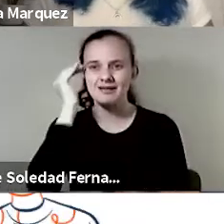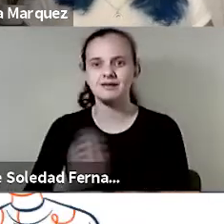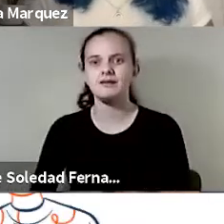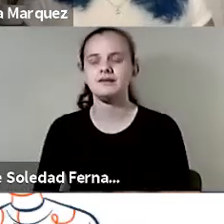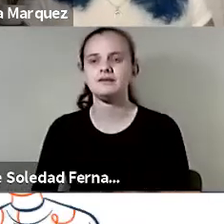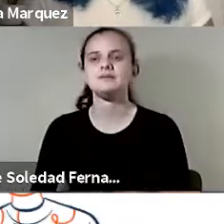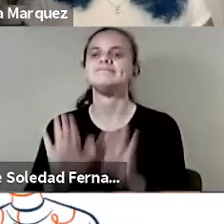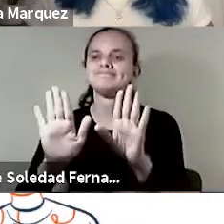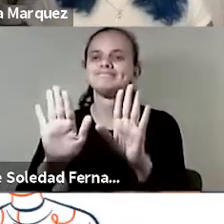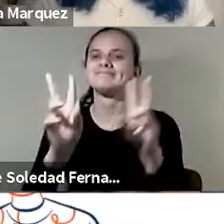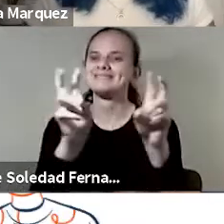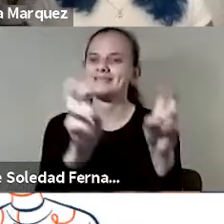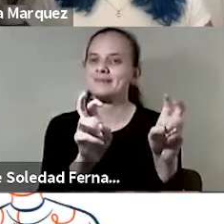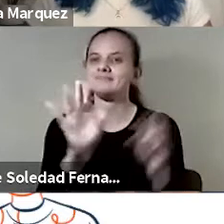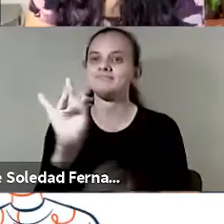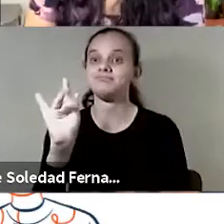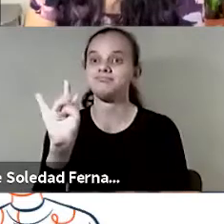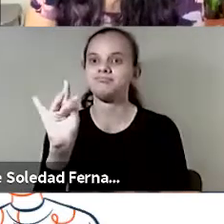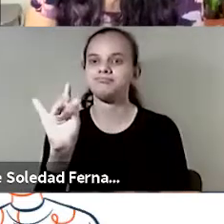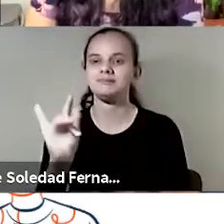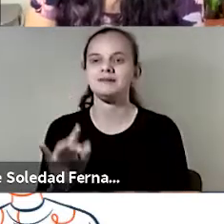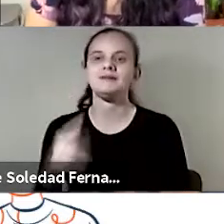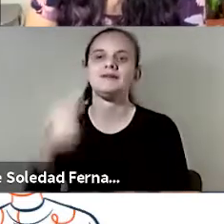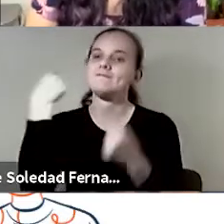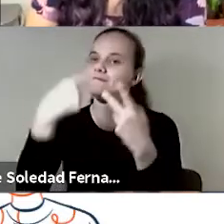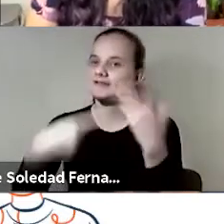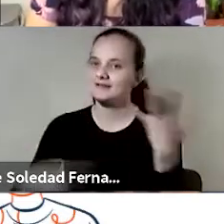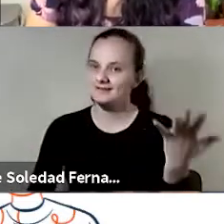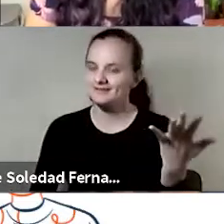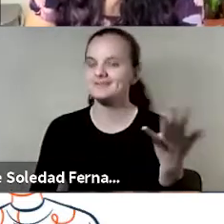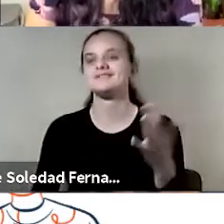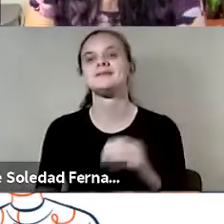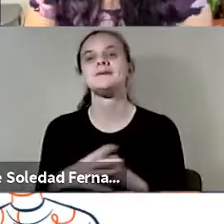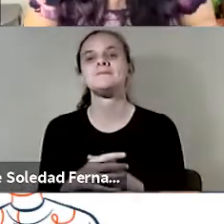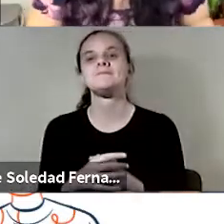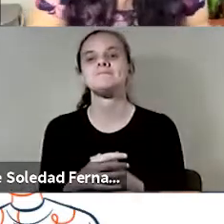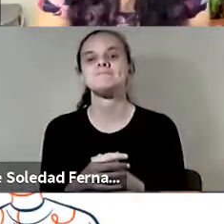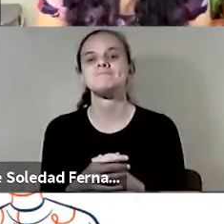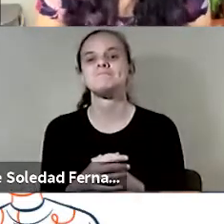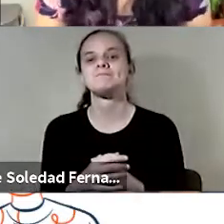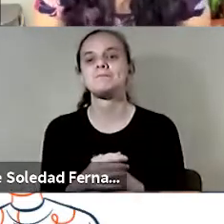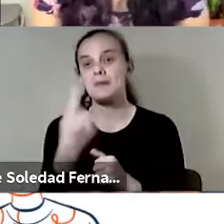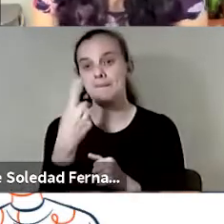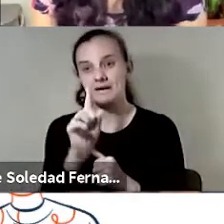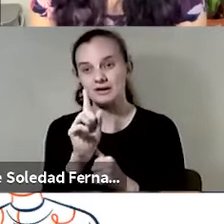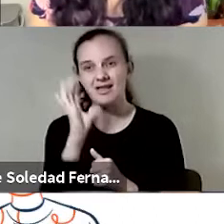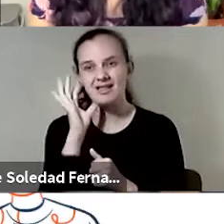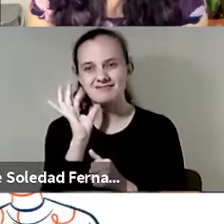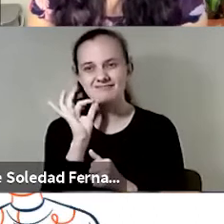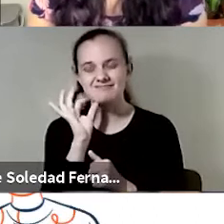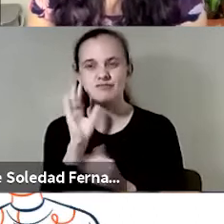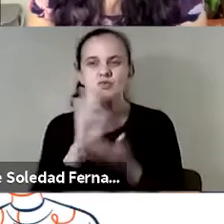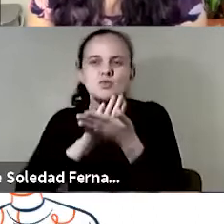No sé Ok. si lo viste. Sí. Igual es un tema que es bastante más complejo, porque hay